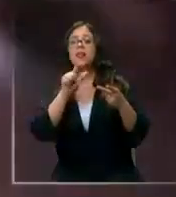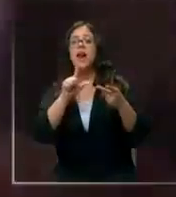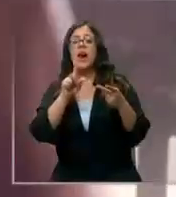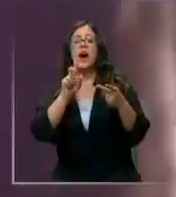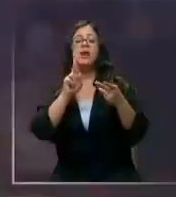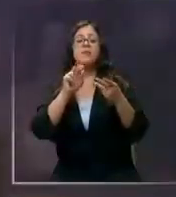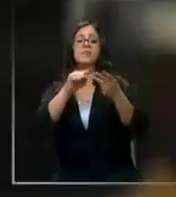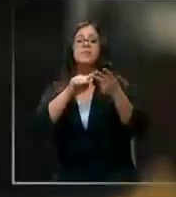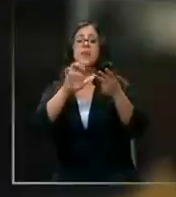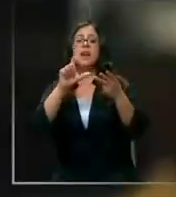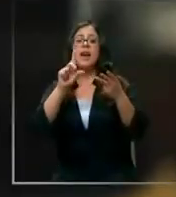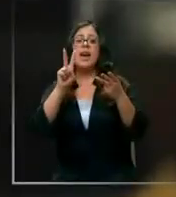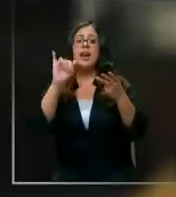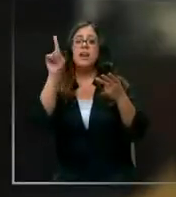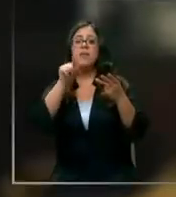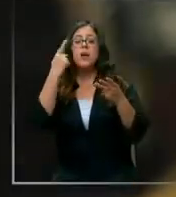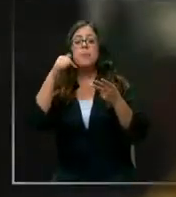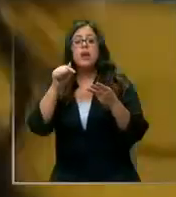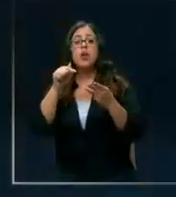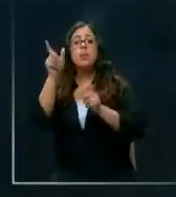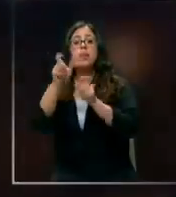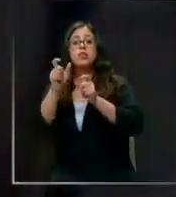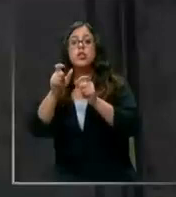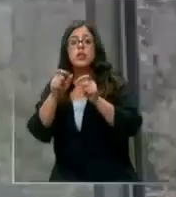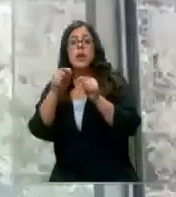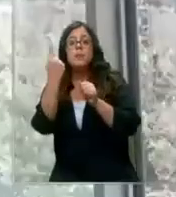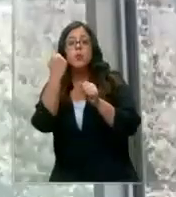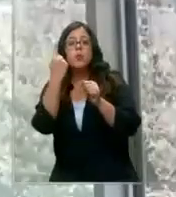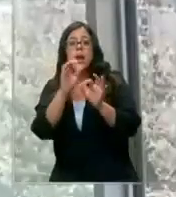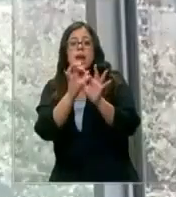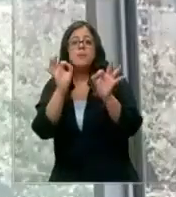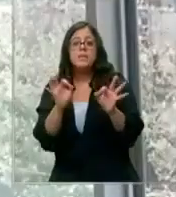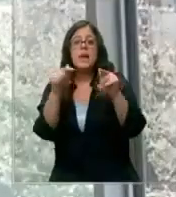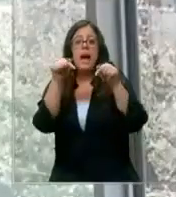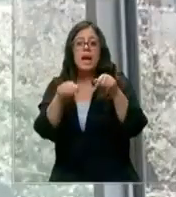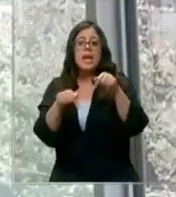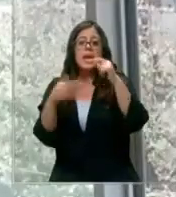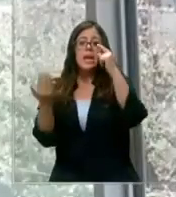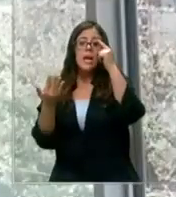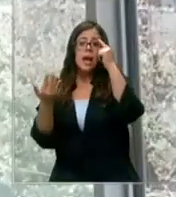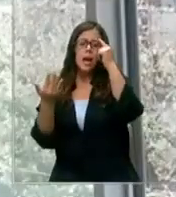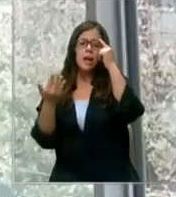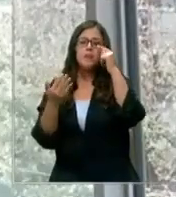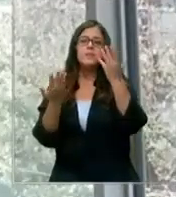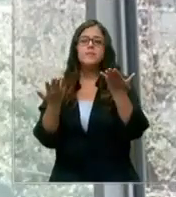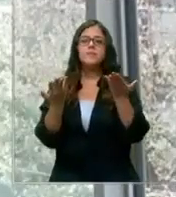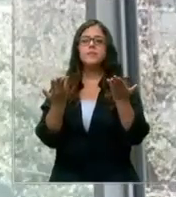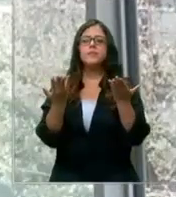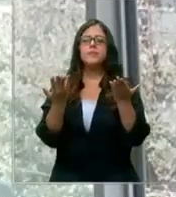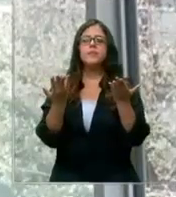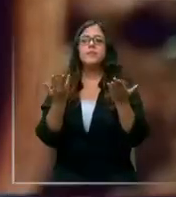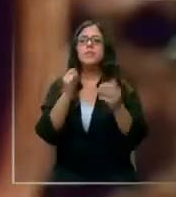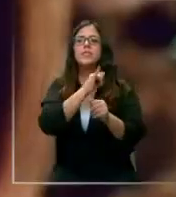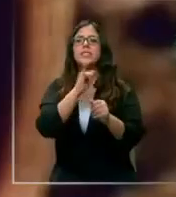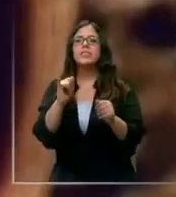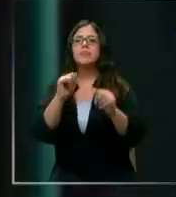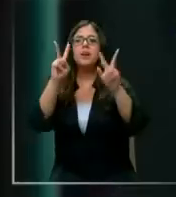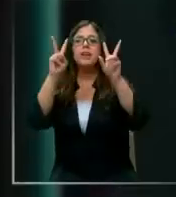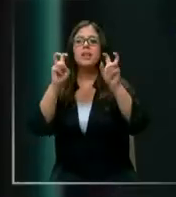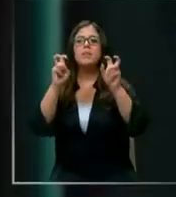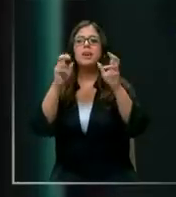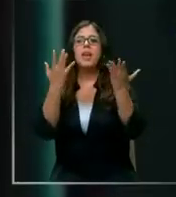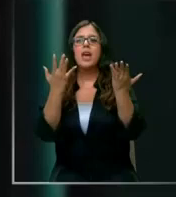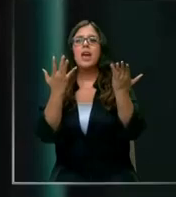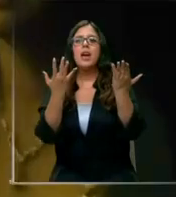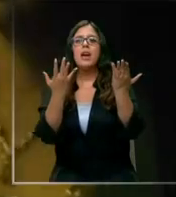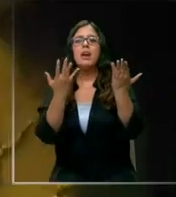favoritos. Pero expertos apuestan por una en específico. En esta oportunidad, un poco Hollywood va siempre por un poco el espectáculo. Y